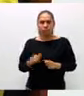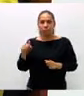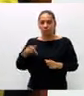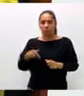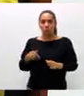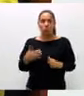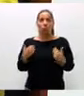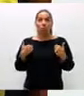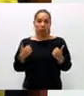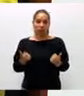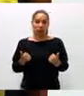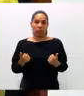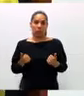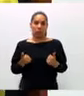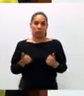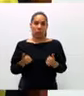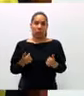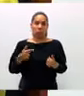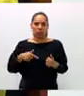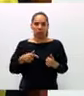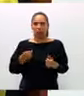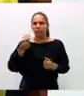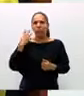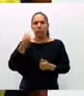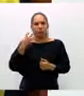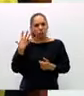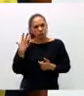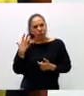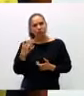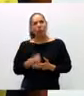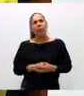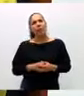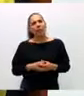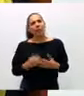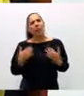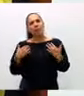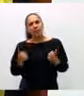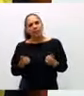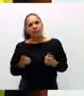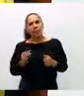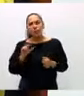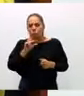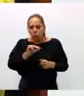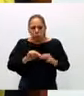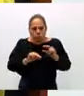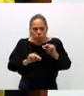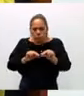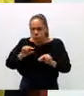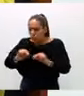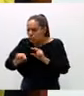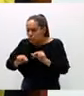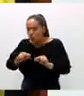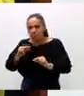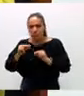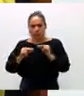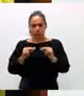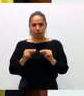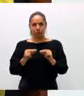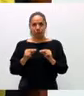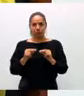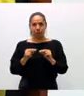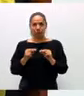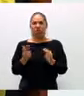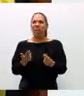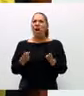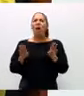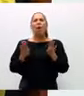de diálogos forma parte de eso, de estar poniendo los puntos sobre las íes, decir cuáles son